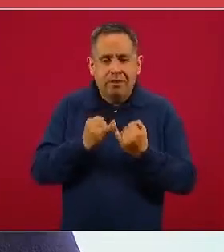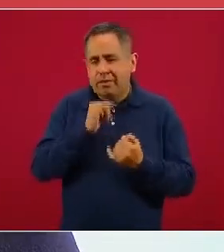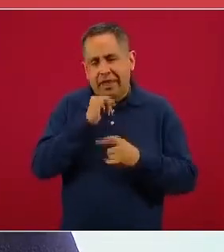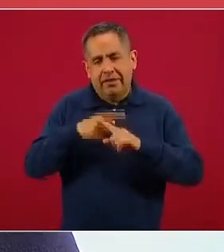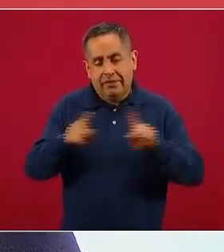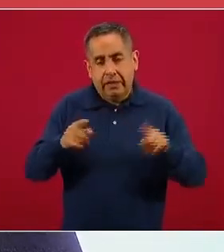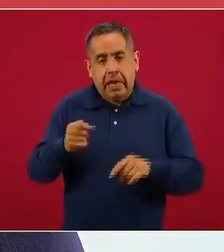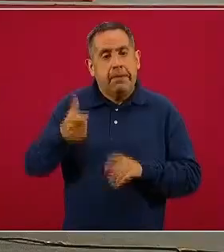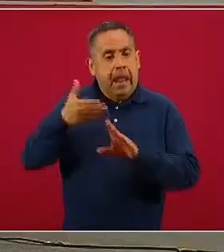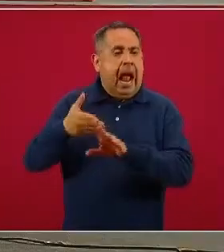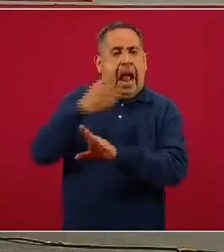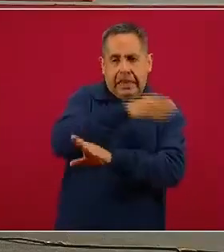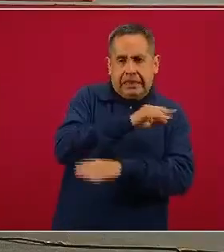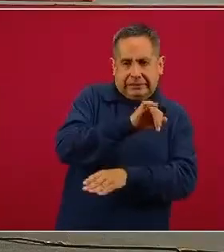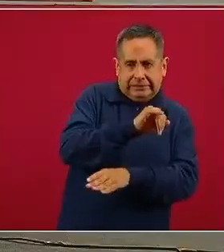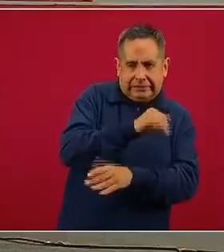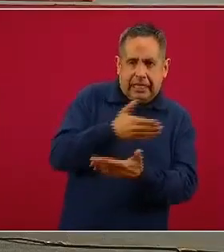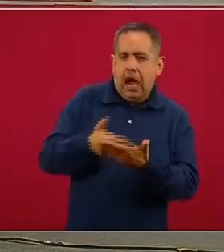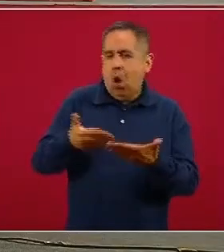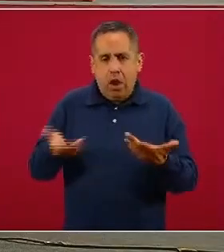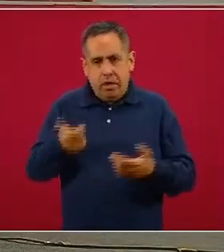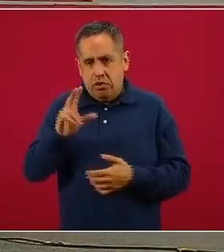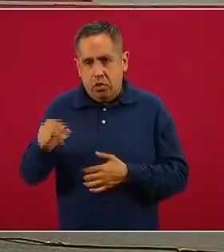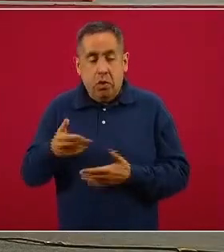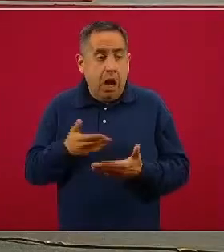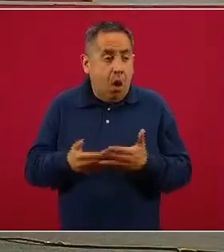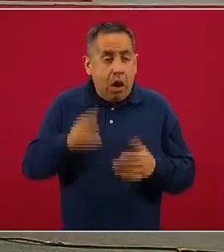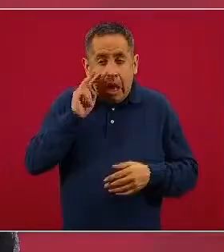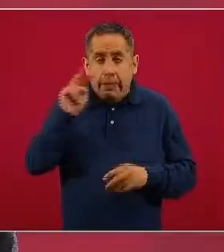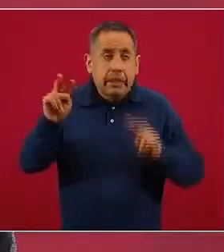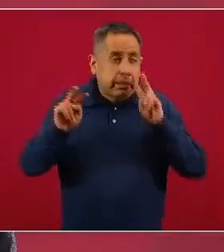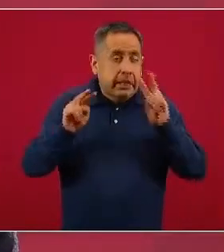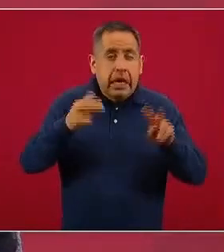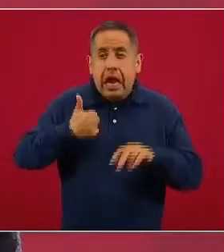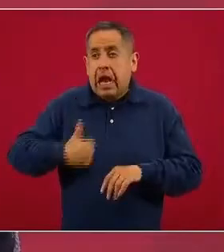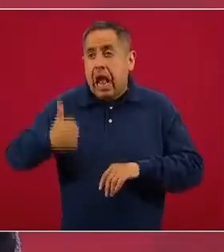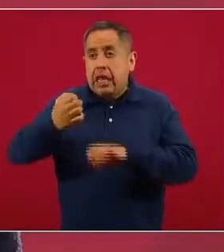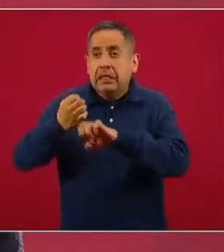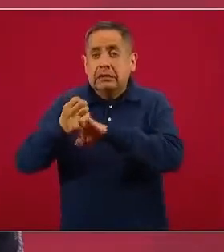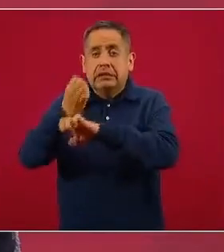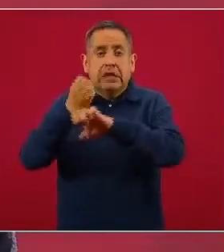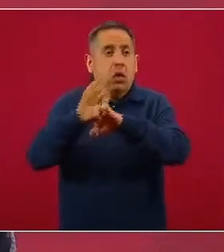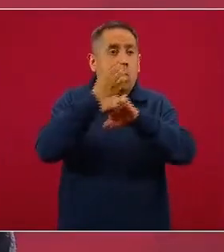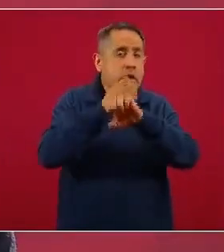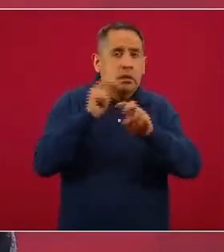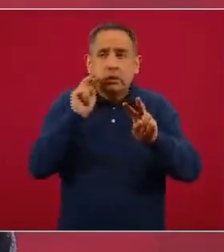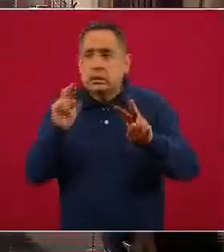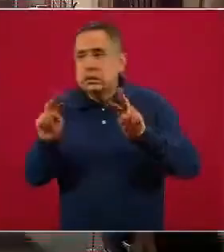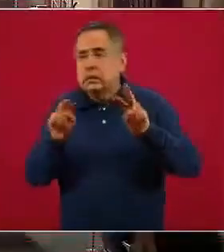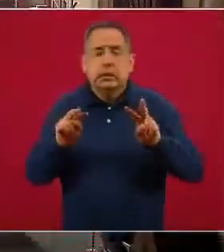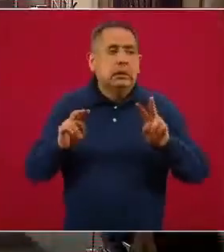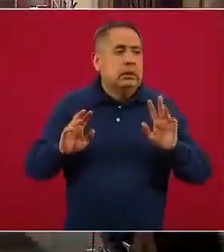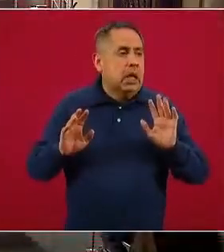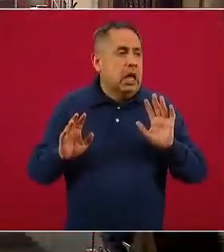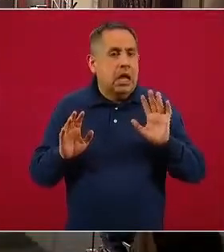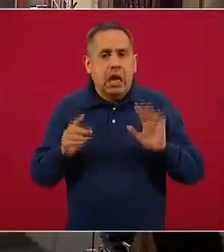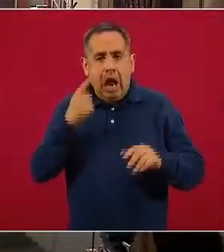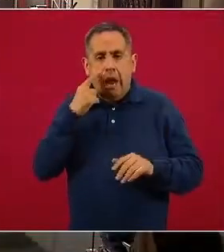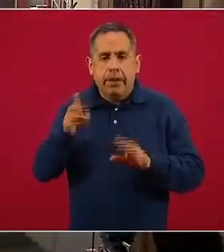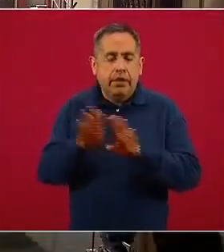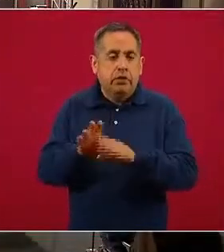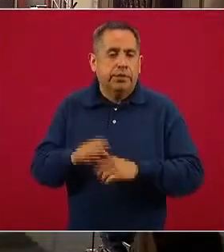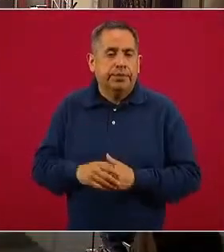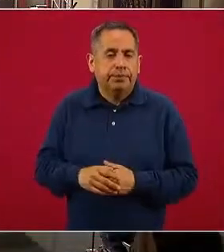lo hizo la jornada. La idea de poder medir el riesgo en cada una de las entidades federativas tiene precisamente este objetivo.